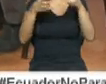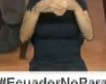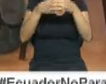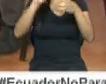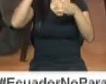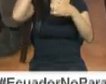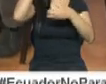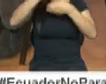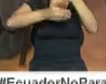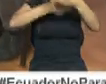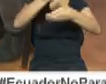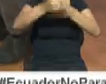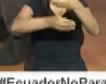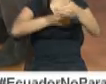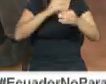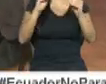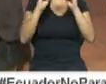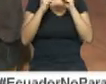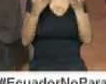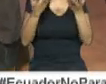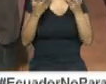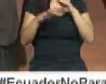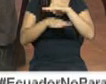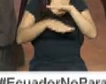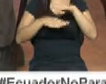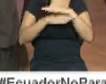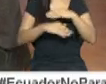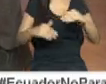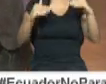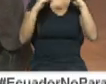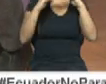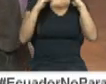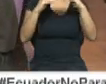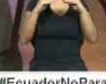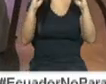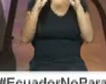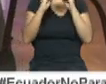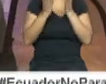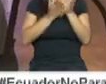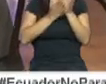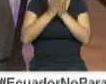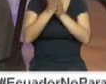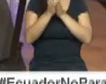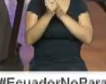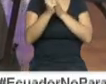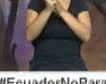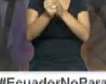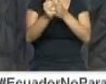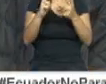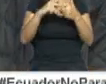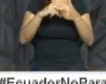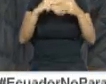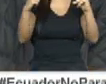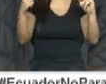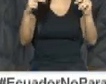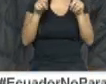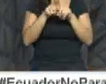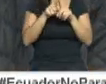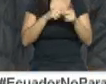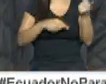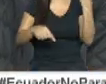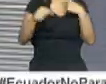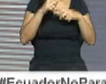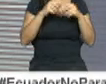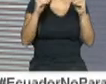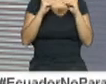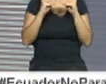progresistas, el sentido de lo que son sus bases originarias, ¿no? Lo que son su orientación estratégica como modelo regional, ¿no? Volver atrás un poco.